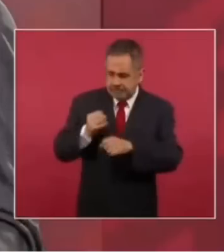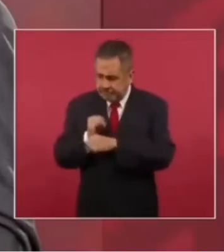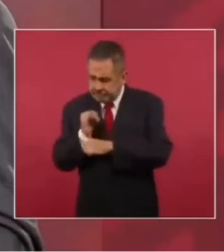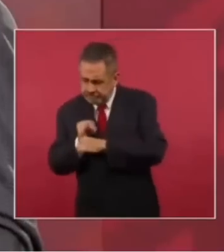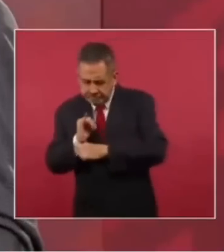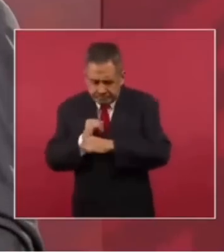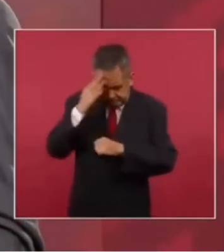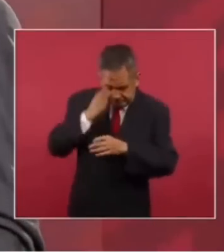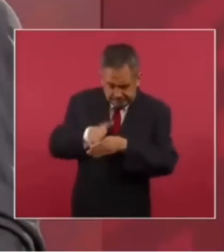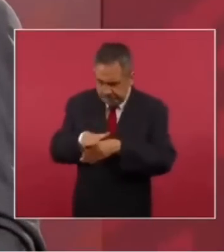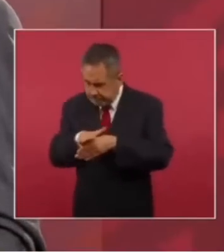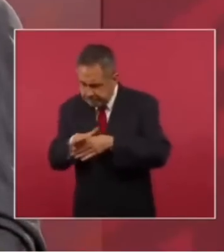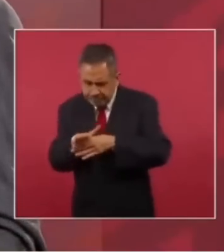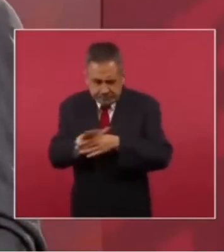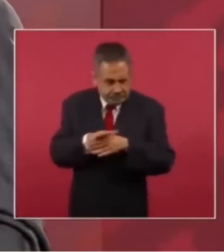saber,